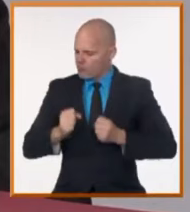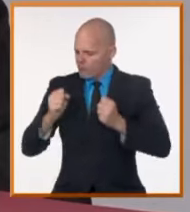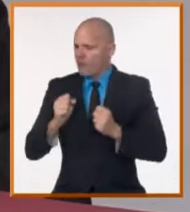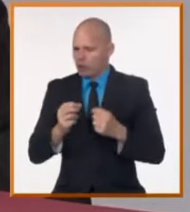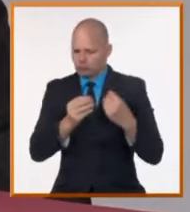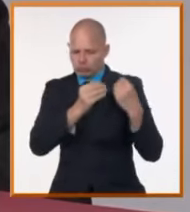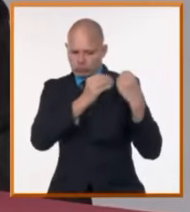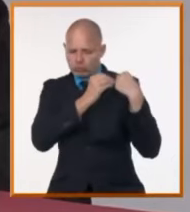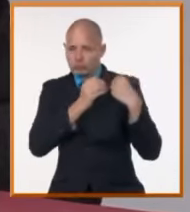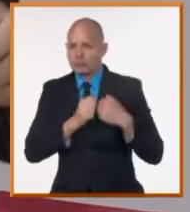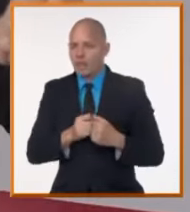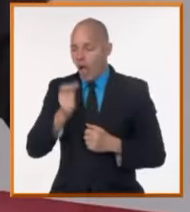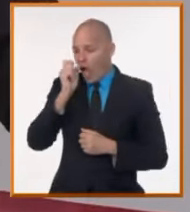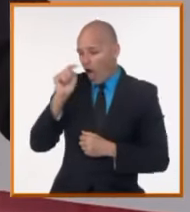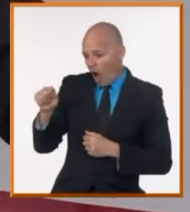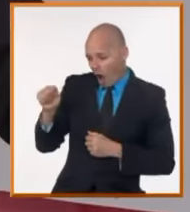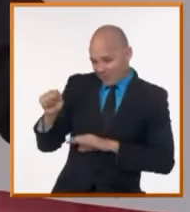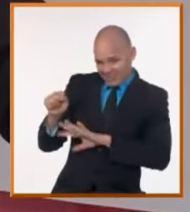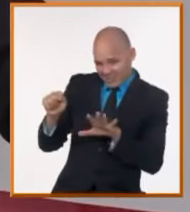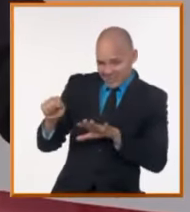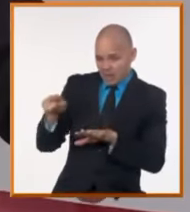comanda un ejército de 100.000 hombres,